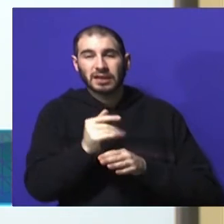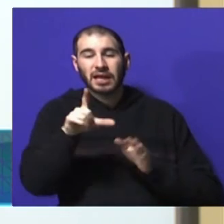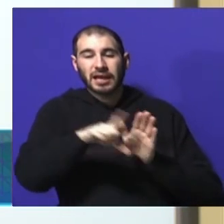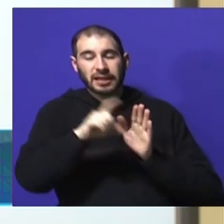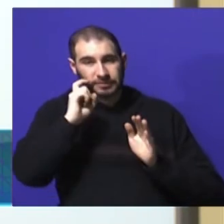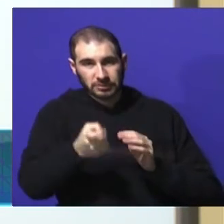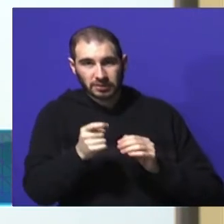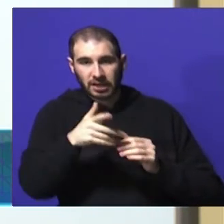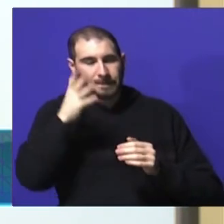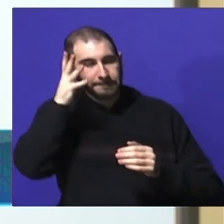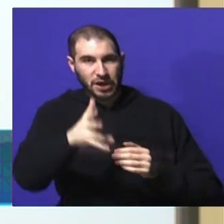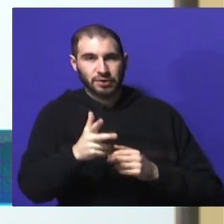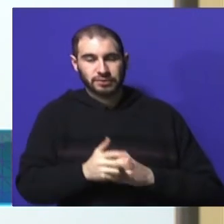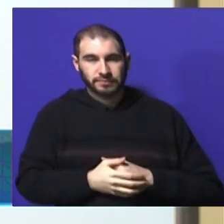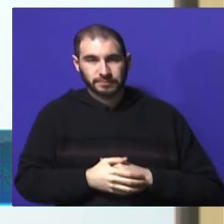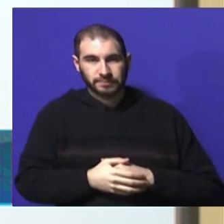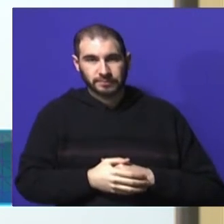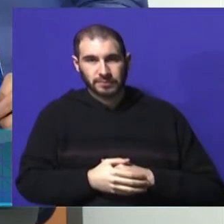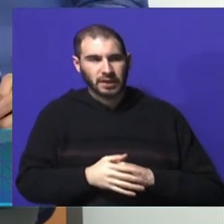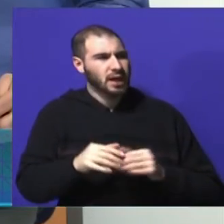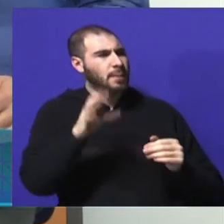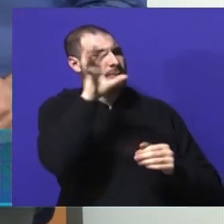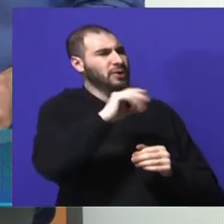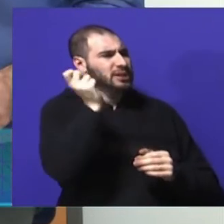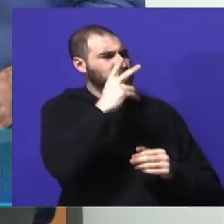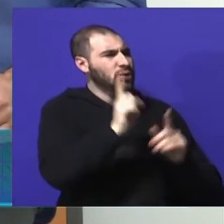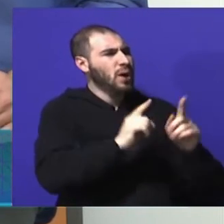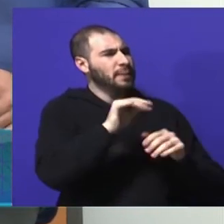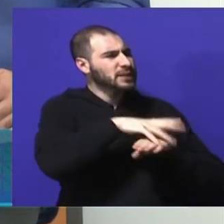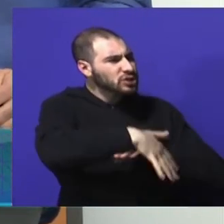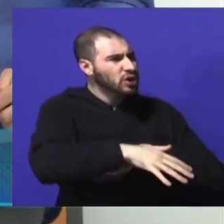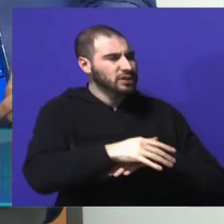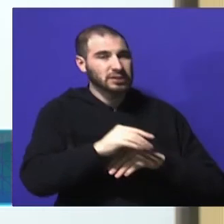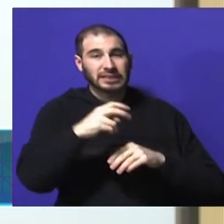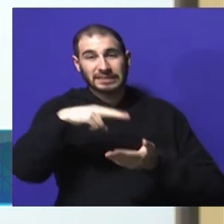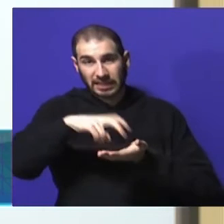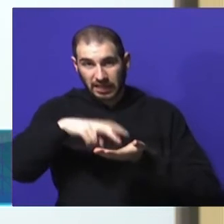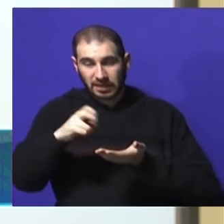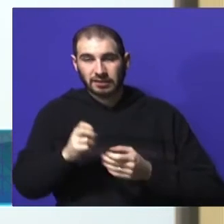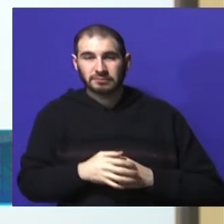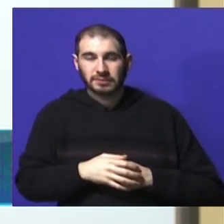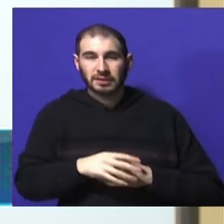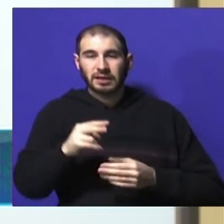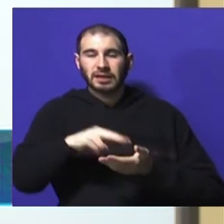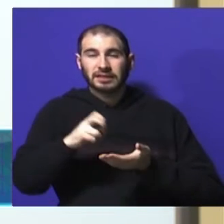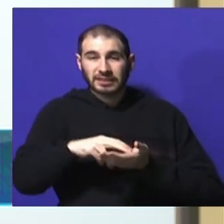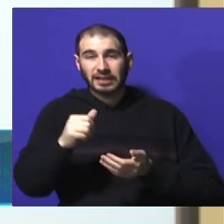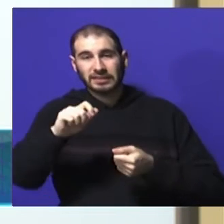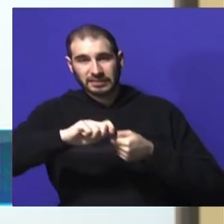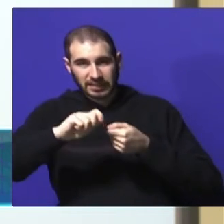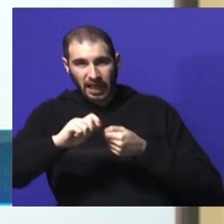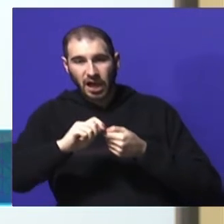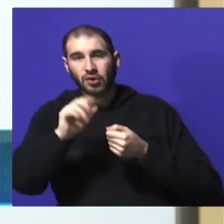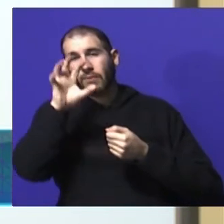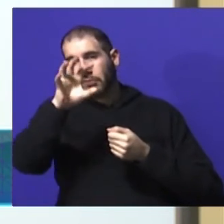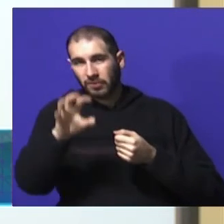sea mucho más severo. Claro. ¿Cuáles son las provincias más afectadas? ¿Misiones? Salta, Santiago del Estero. Esas son